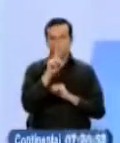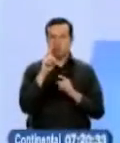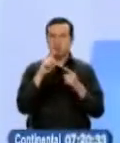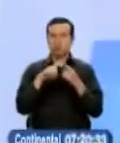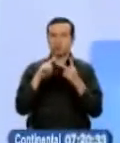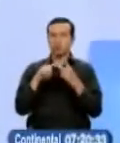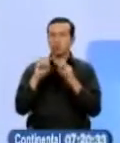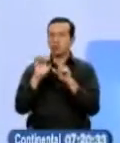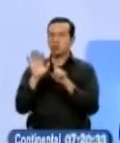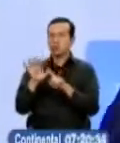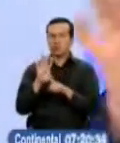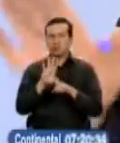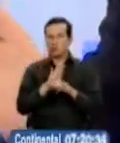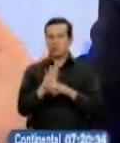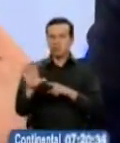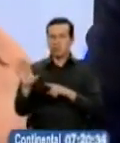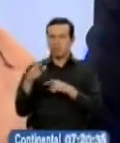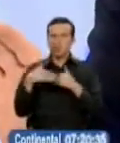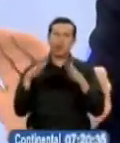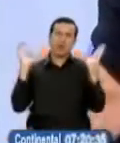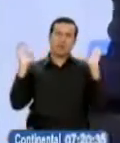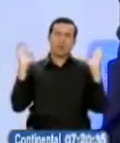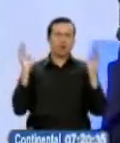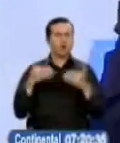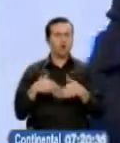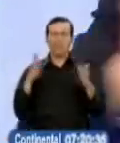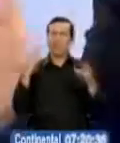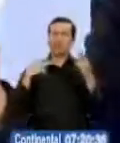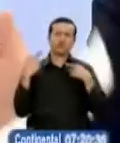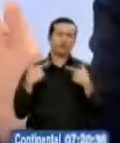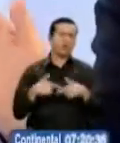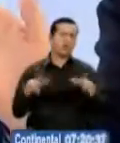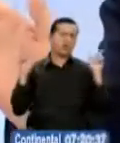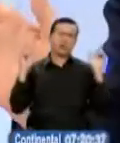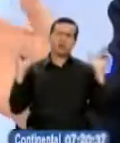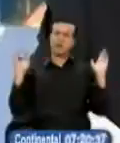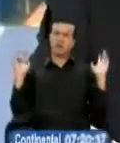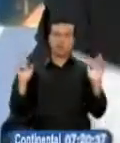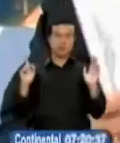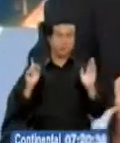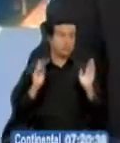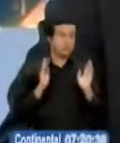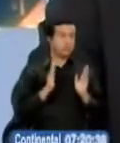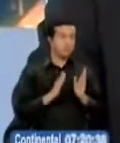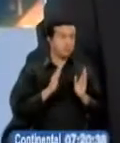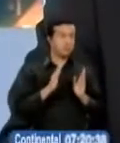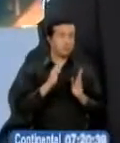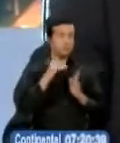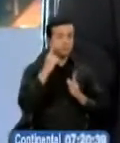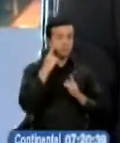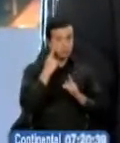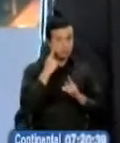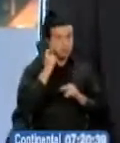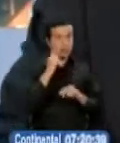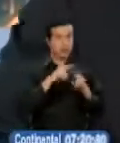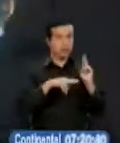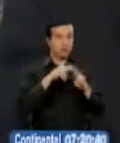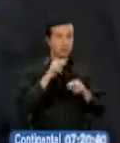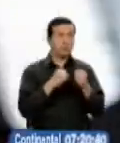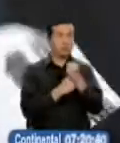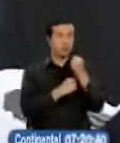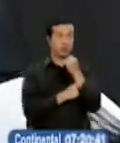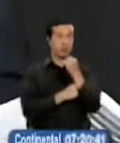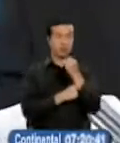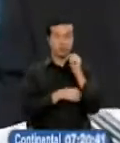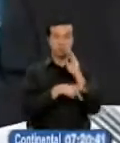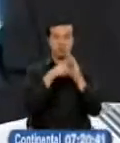Partido Socialista, son totalmente aperturistas, liberar todo. Lo que sí está claro es que hay que construir y fortalecer la economía